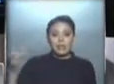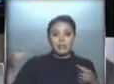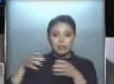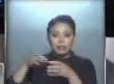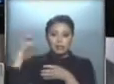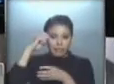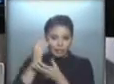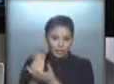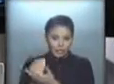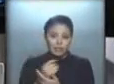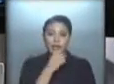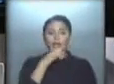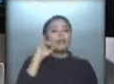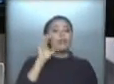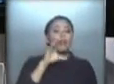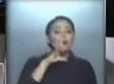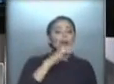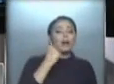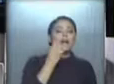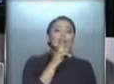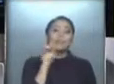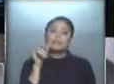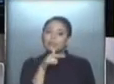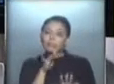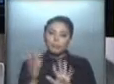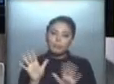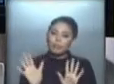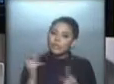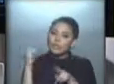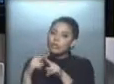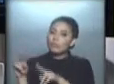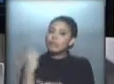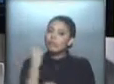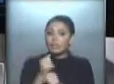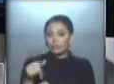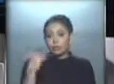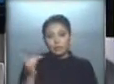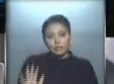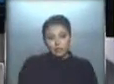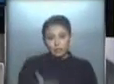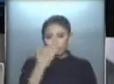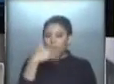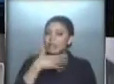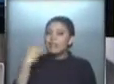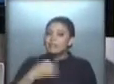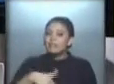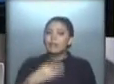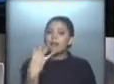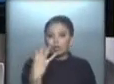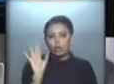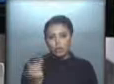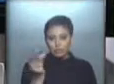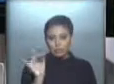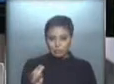del radicalismo. O Mario Negri o Oscar Aguad, por allí van a estar los nombres que se van a definir recién a partir del 4